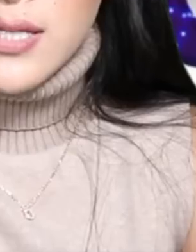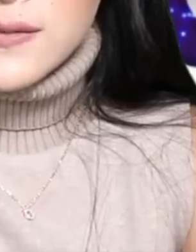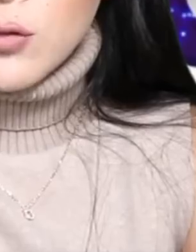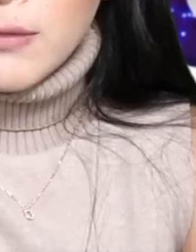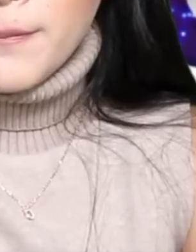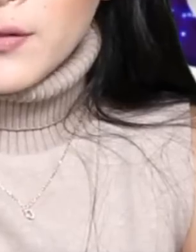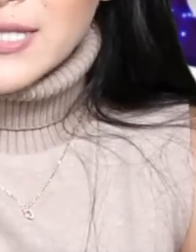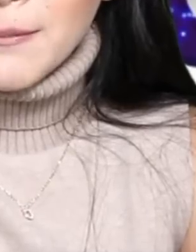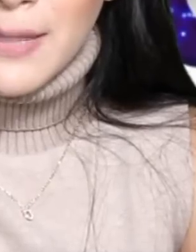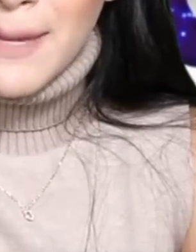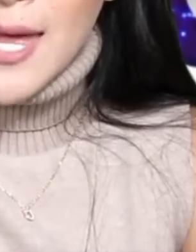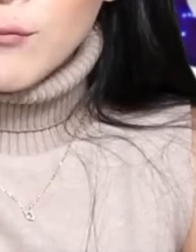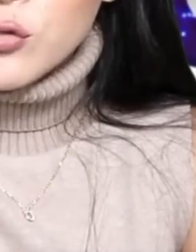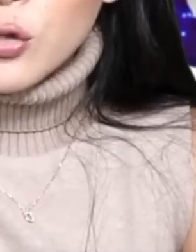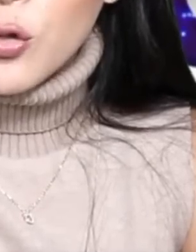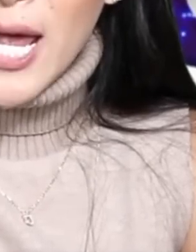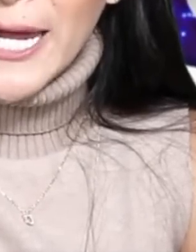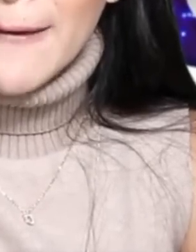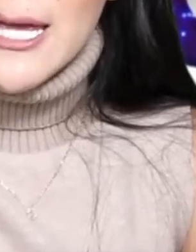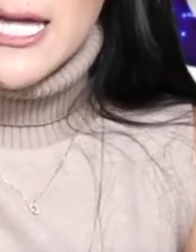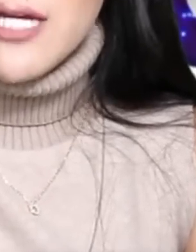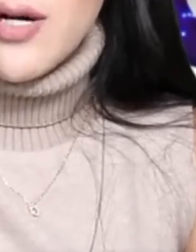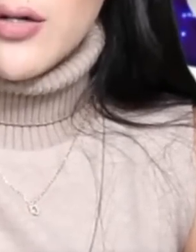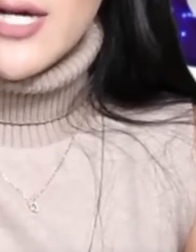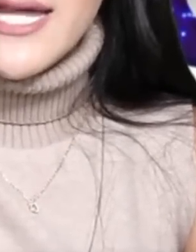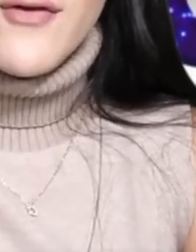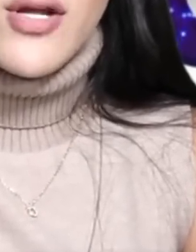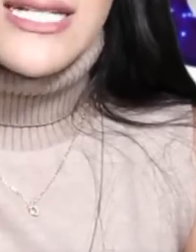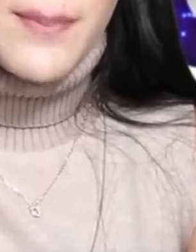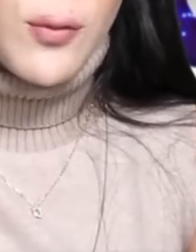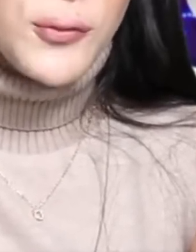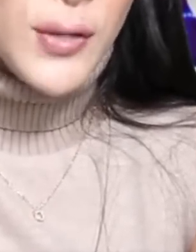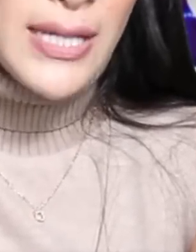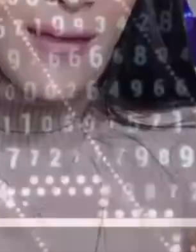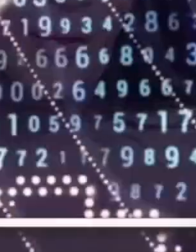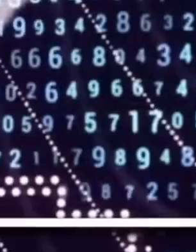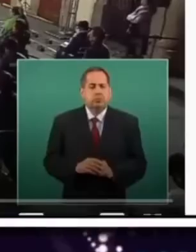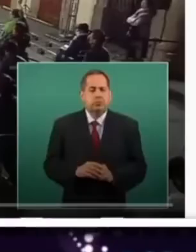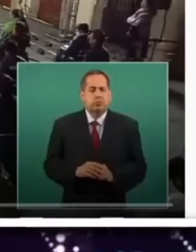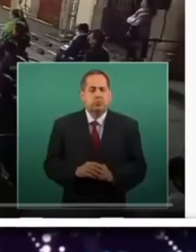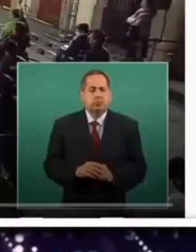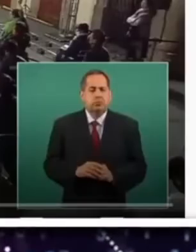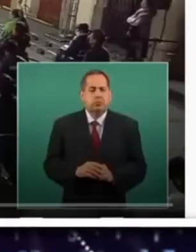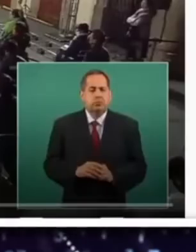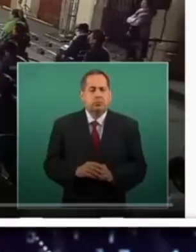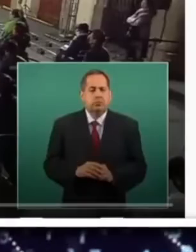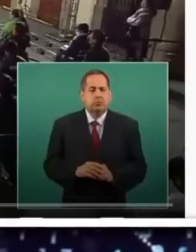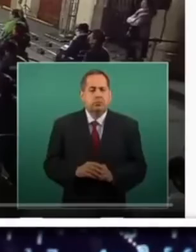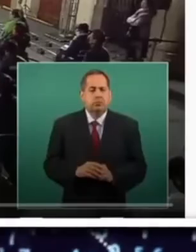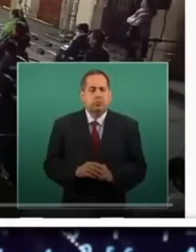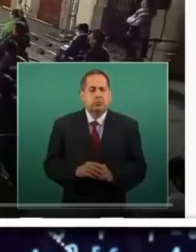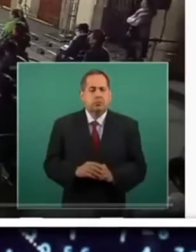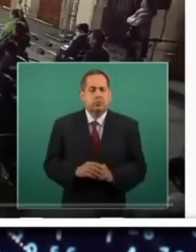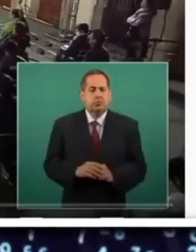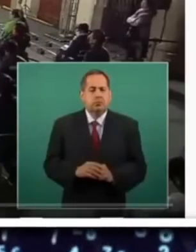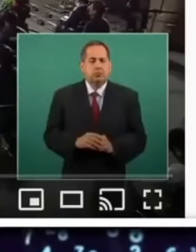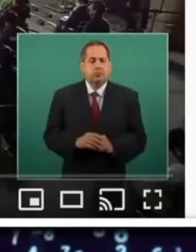Una disculpa, pero es que me da mucho coraje. Y bueno, ¿qué fue lo que se preguntó el día de hoy en la mañanera? Dice así, vamos a